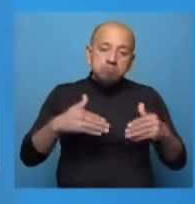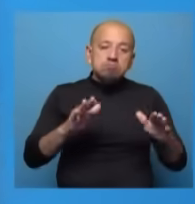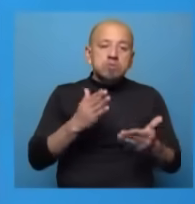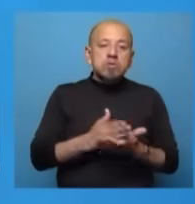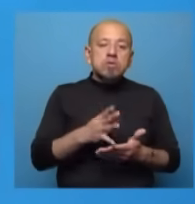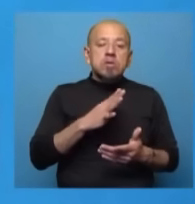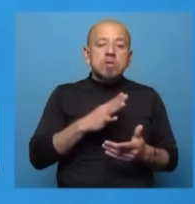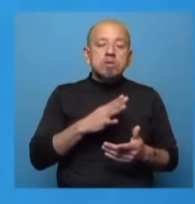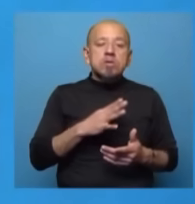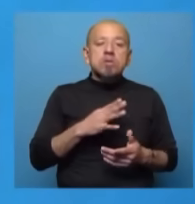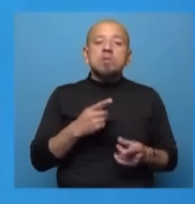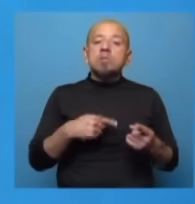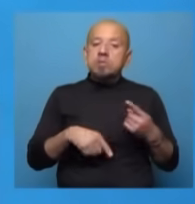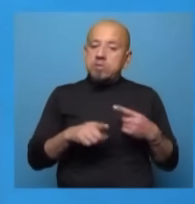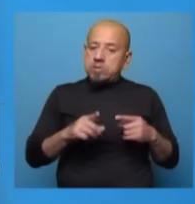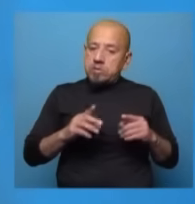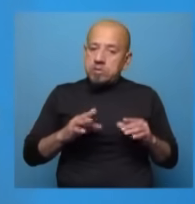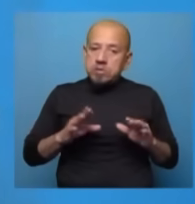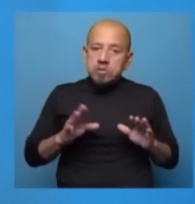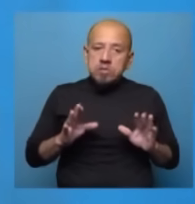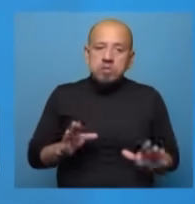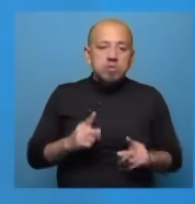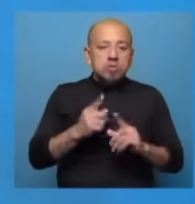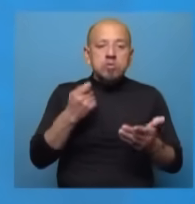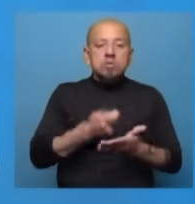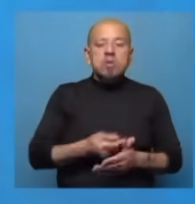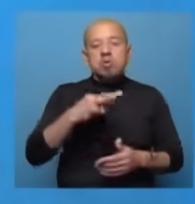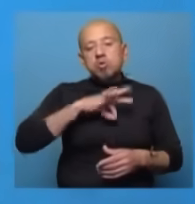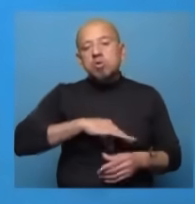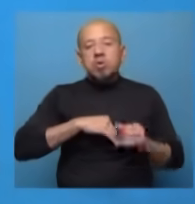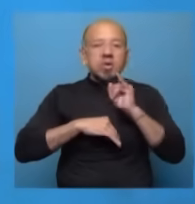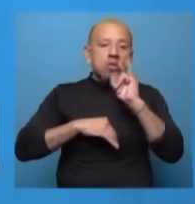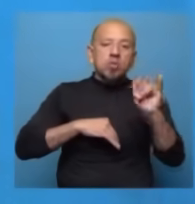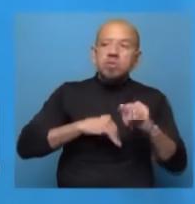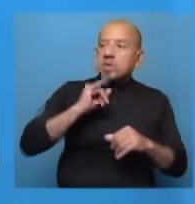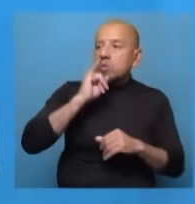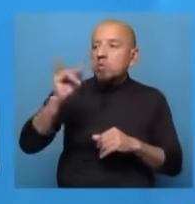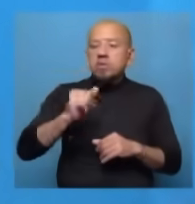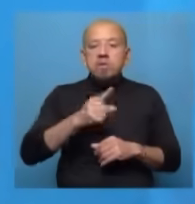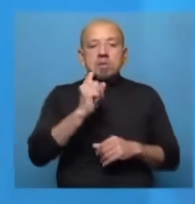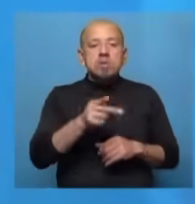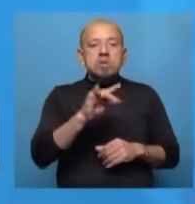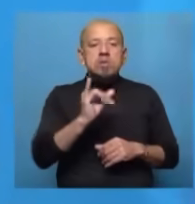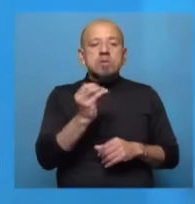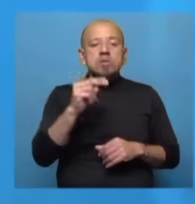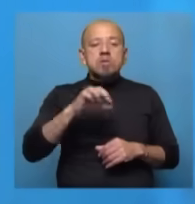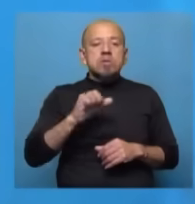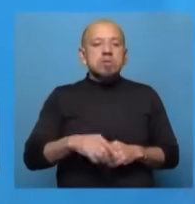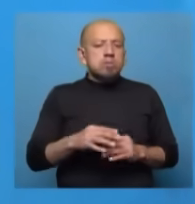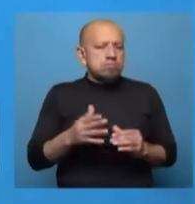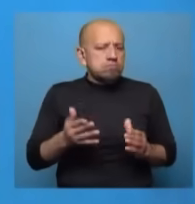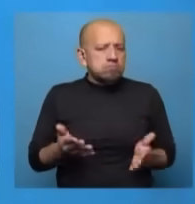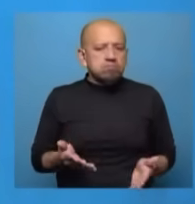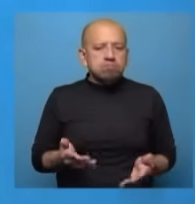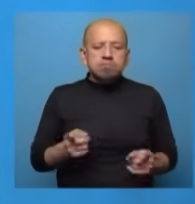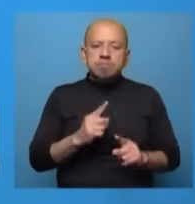realizar ahora no nos pagan el sueldo me denuncian denuncian a guiones eh pasa esto que tal vez